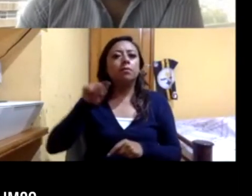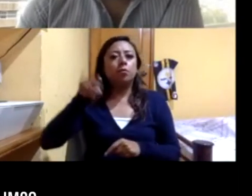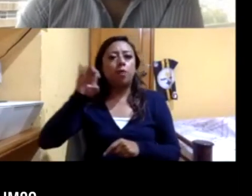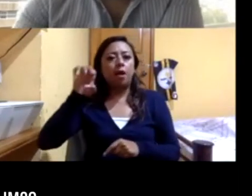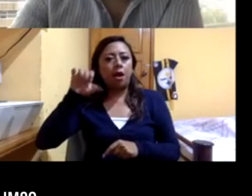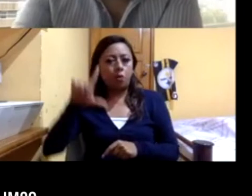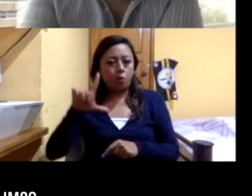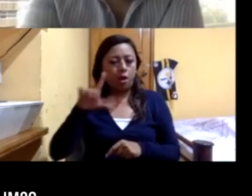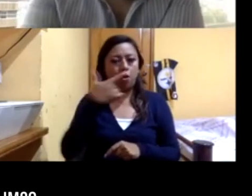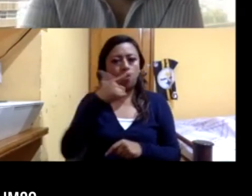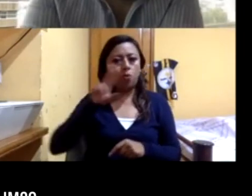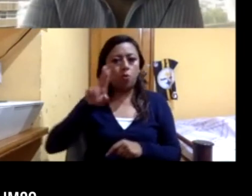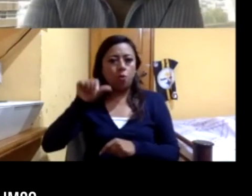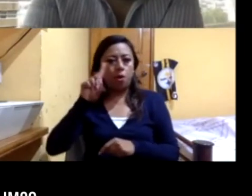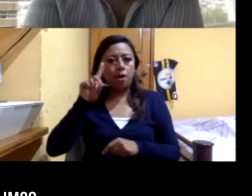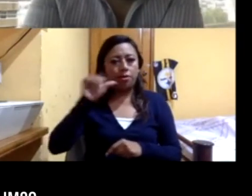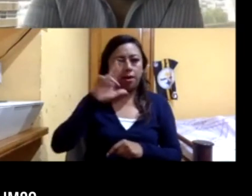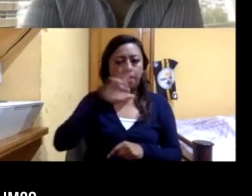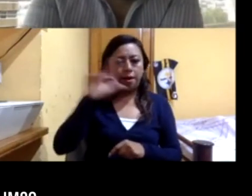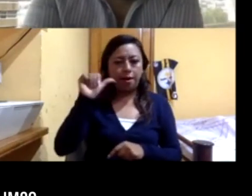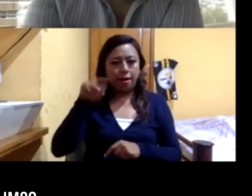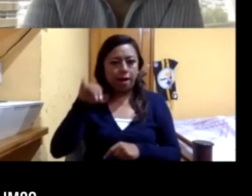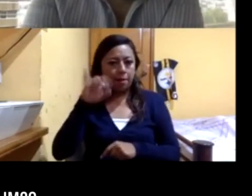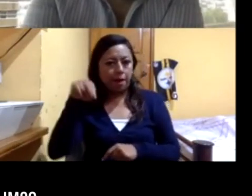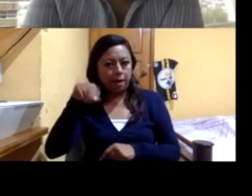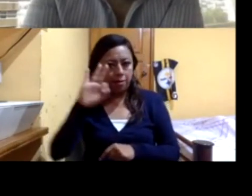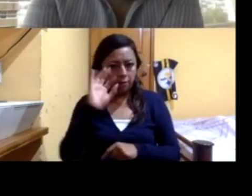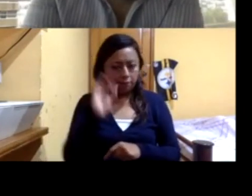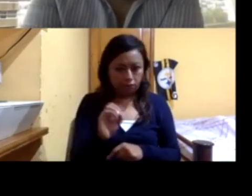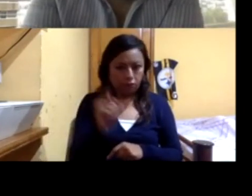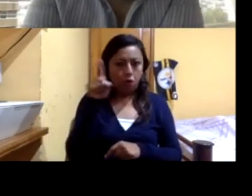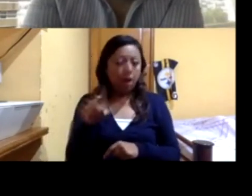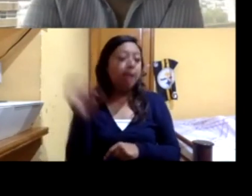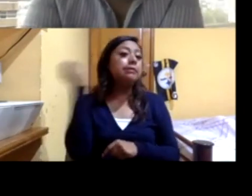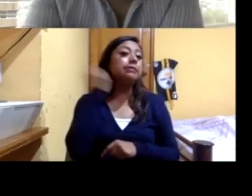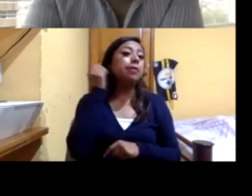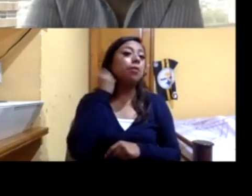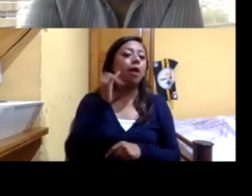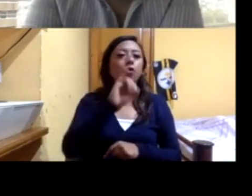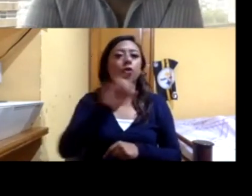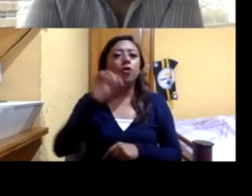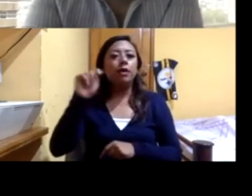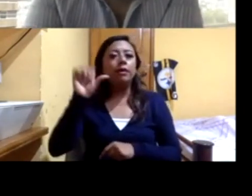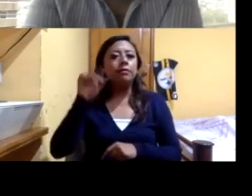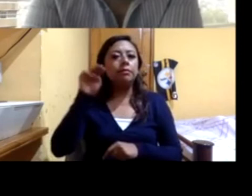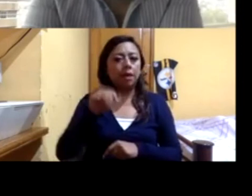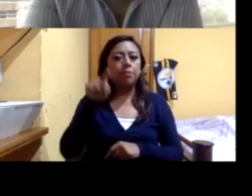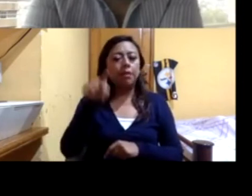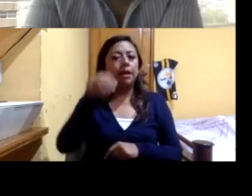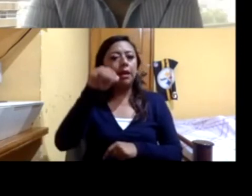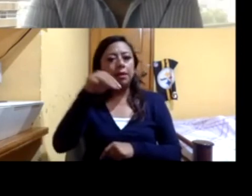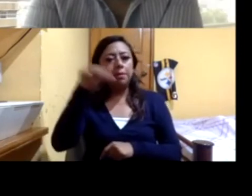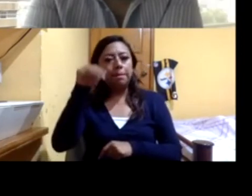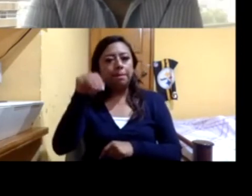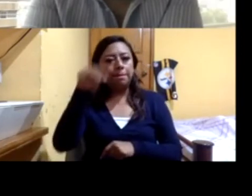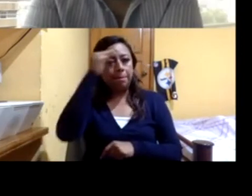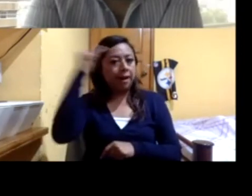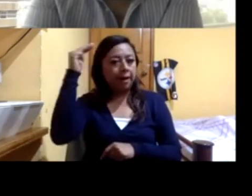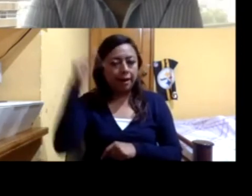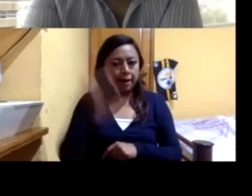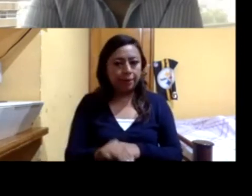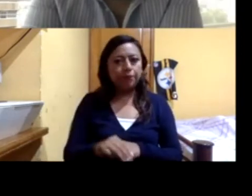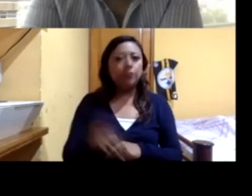por el ITAM y también tiene y es maestro en políticas públicas por The King's